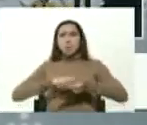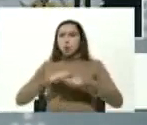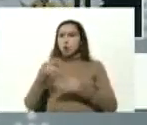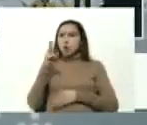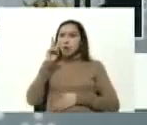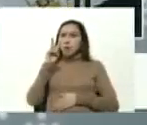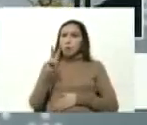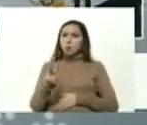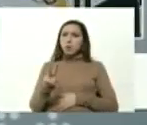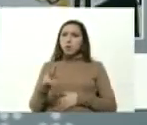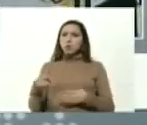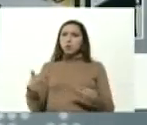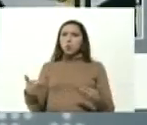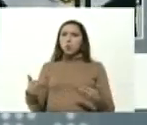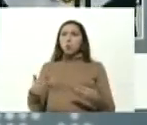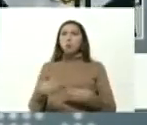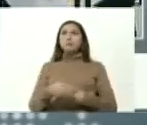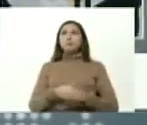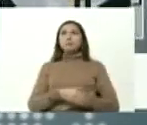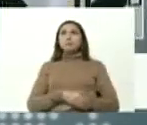visto